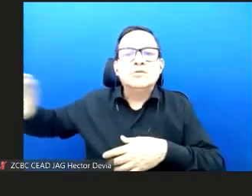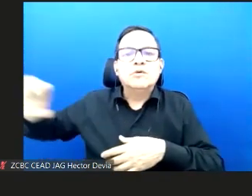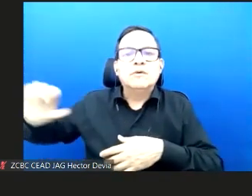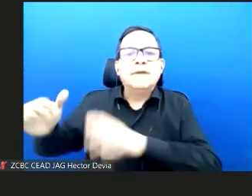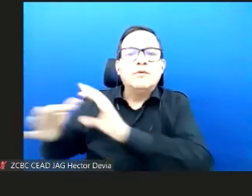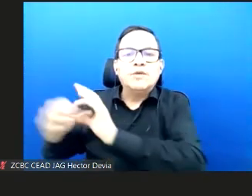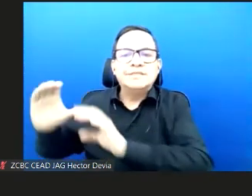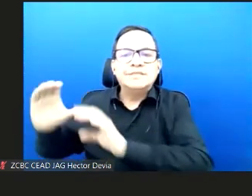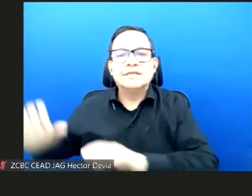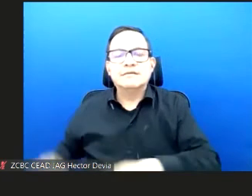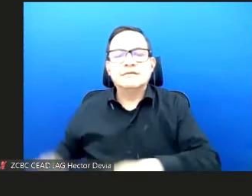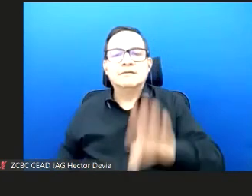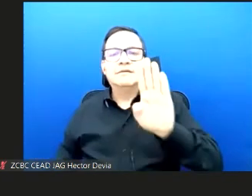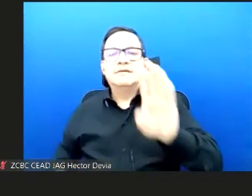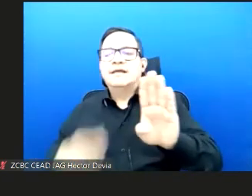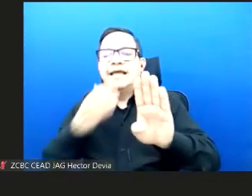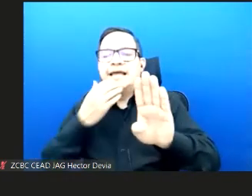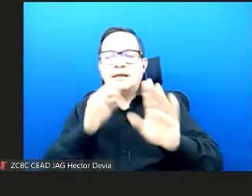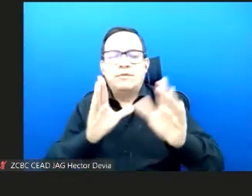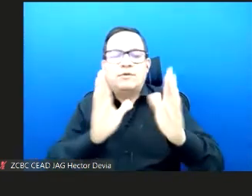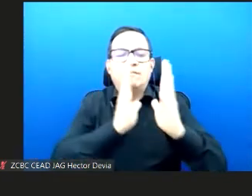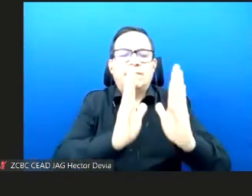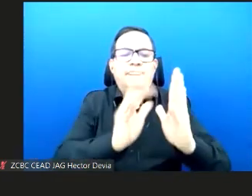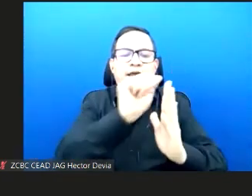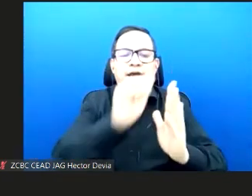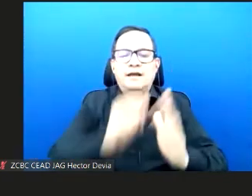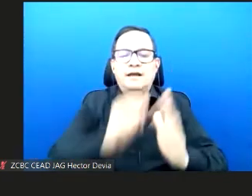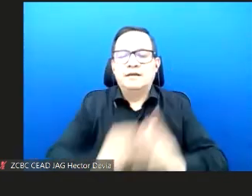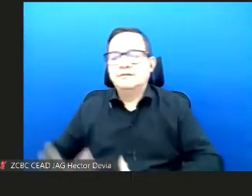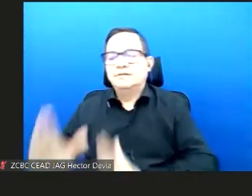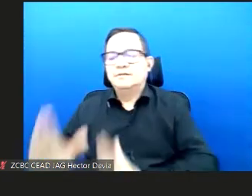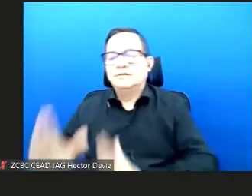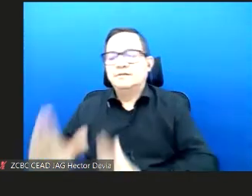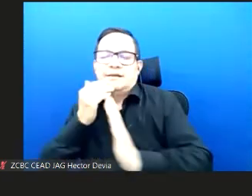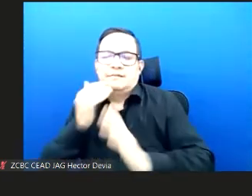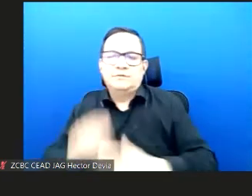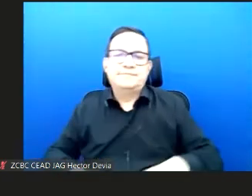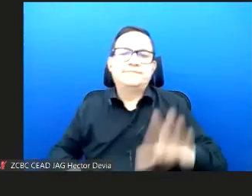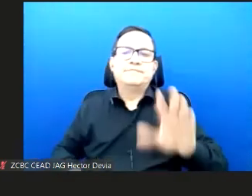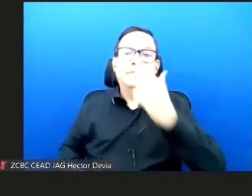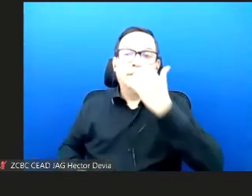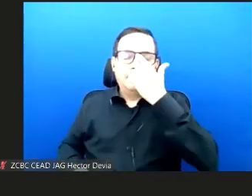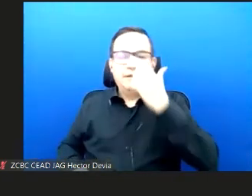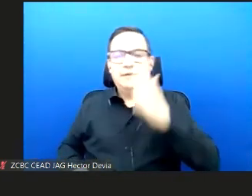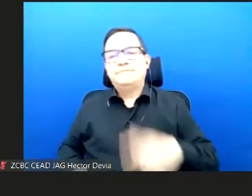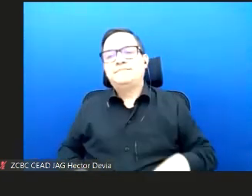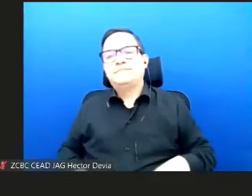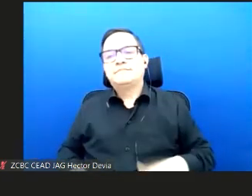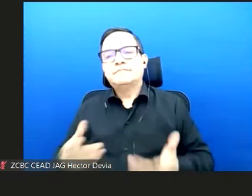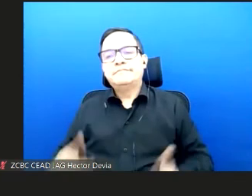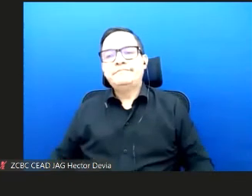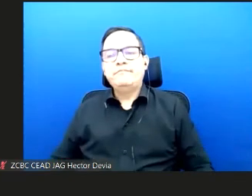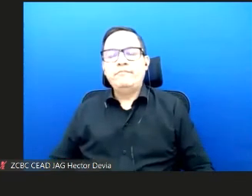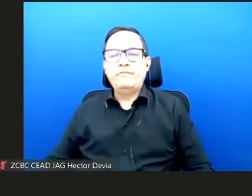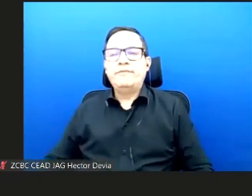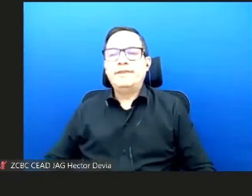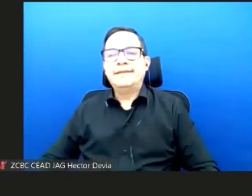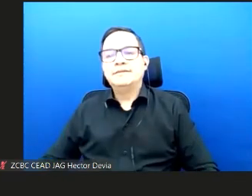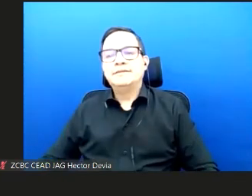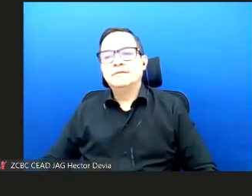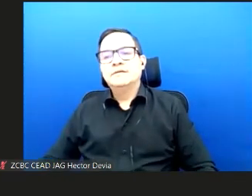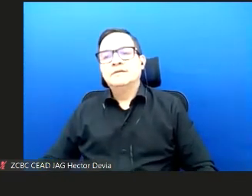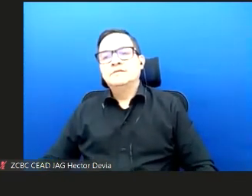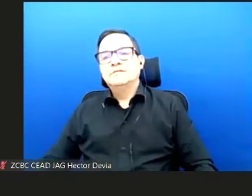y en este caso mi B va a ser la unión de A y C, ¿no? Entonces van a ser